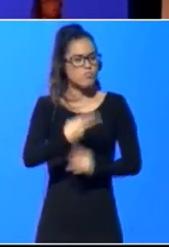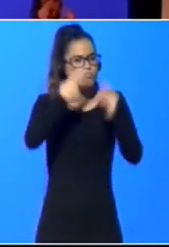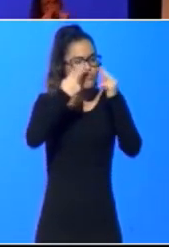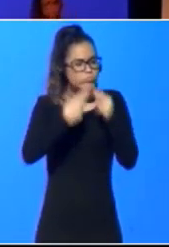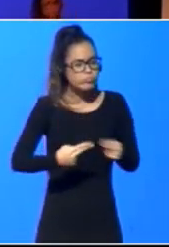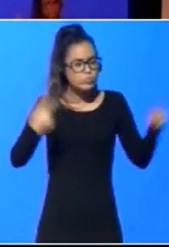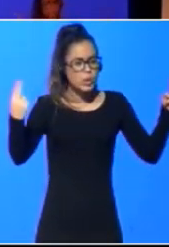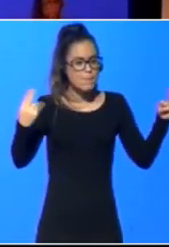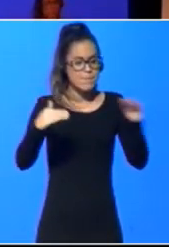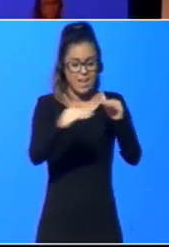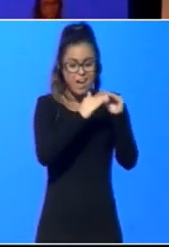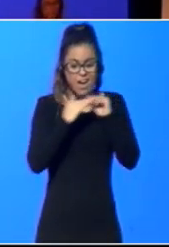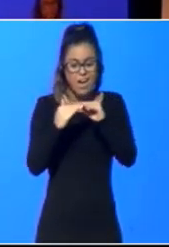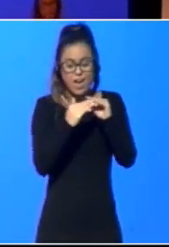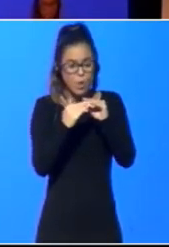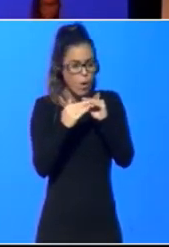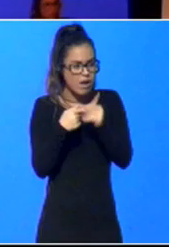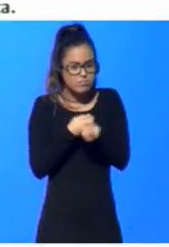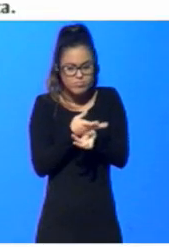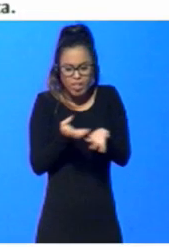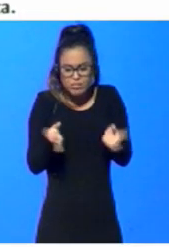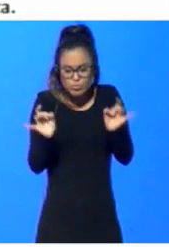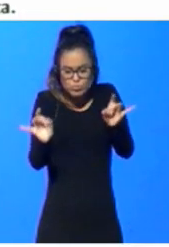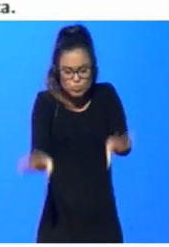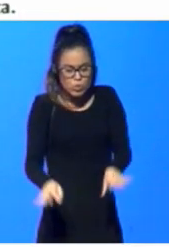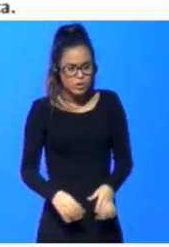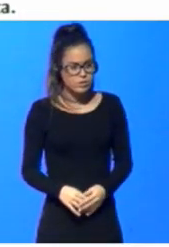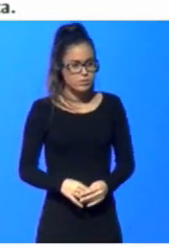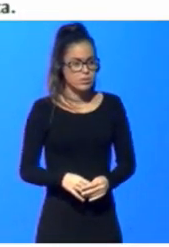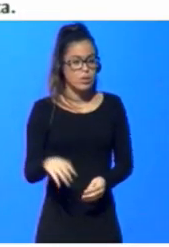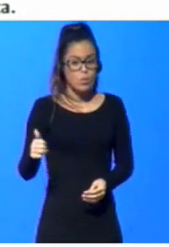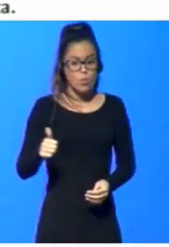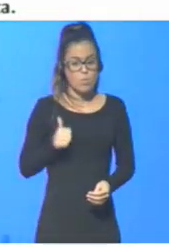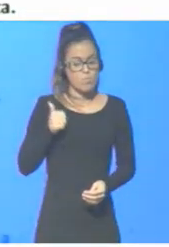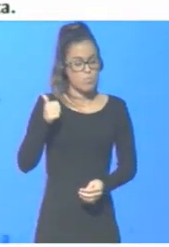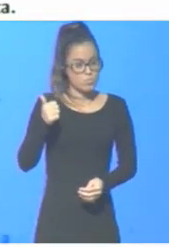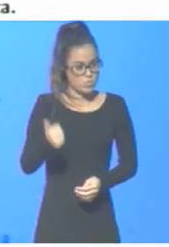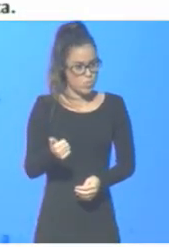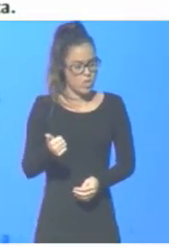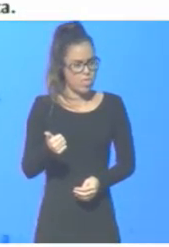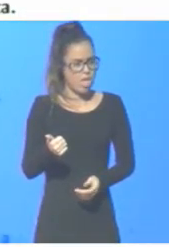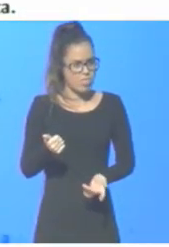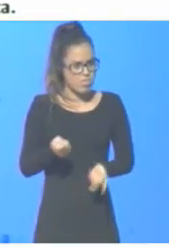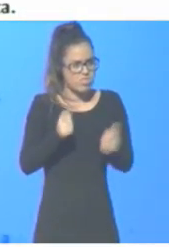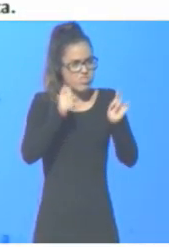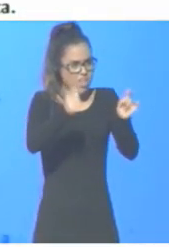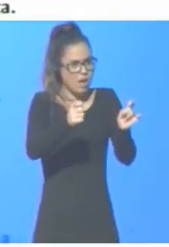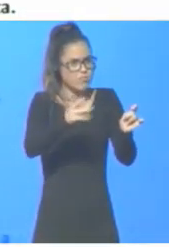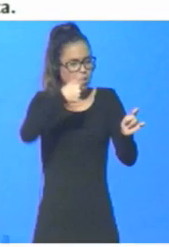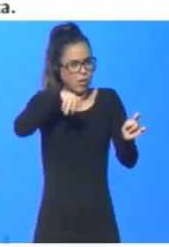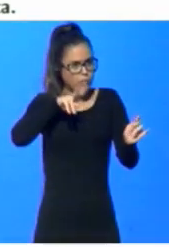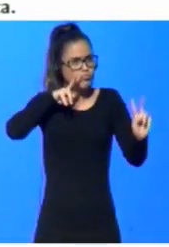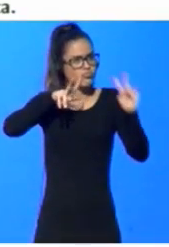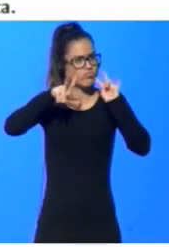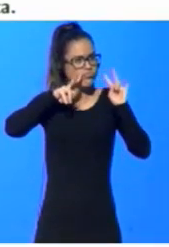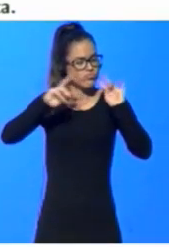iguales y con los demás, que puedan tener esa oportunidad de dar visión y de cómo quieren también